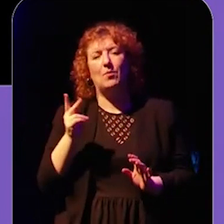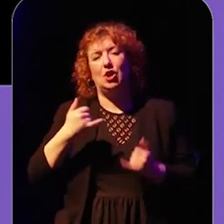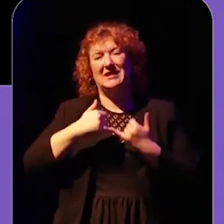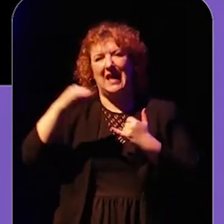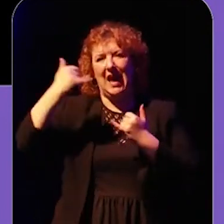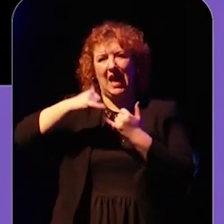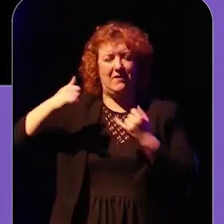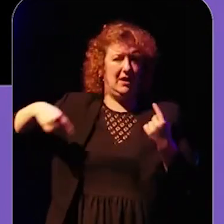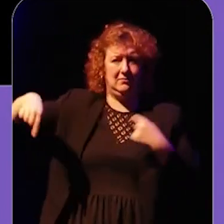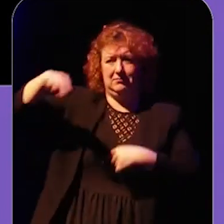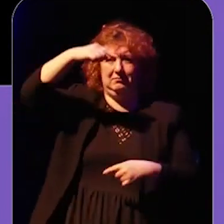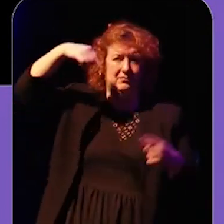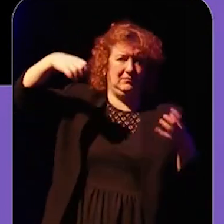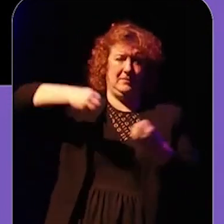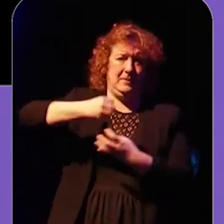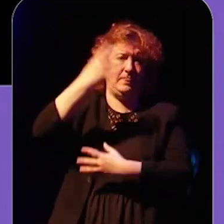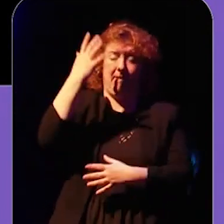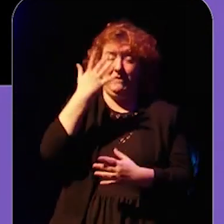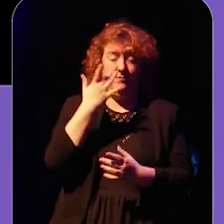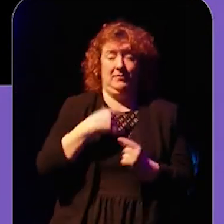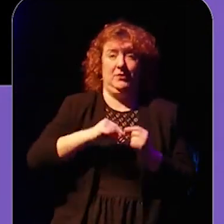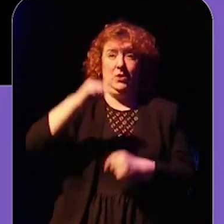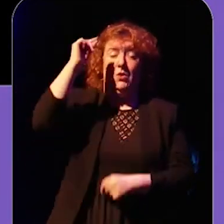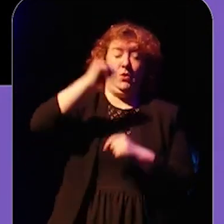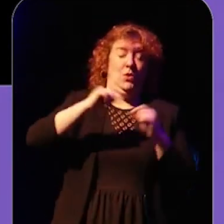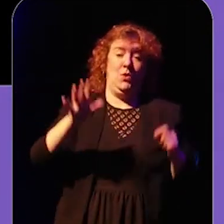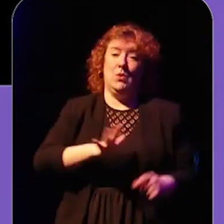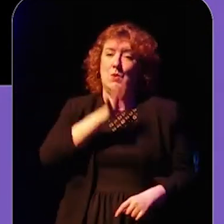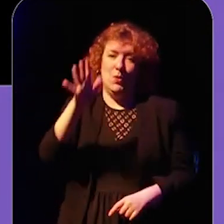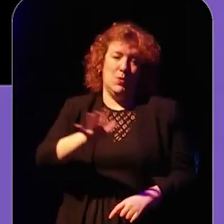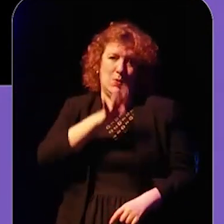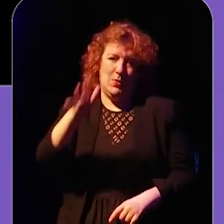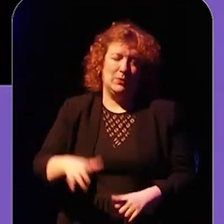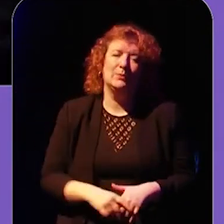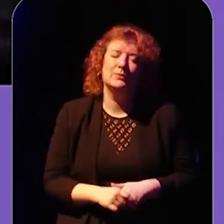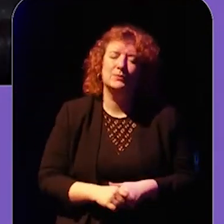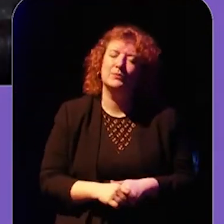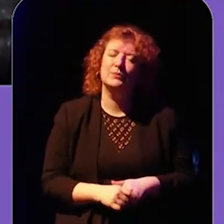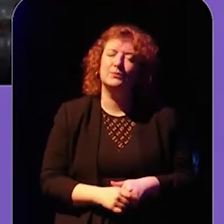un edificio de dimensiones estratosféricas.